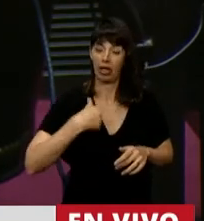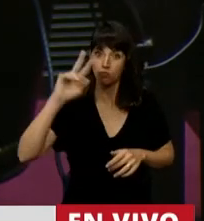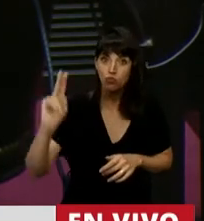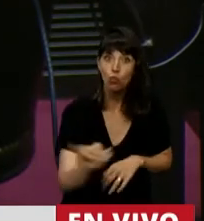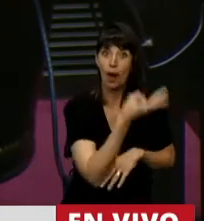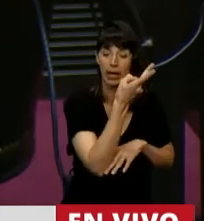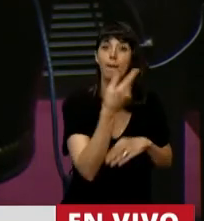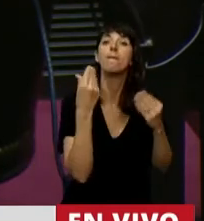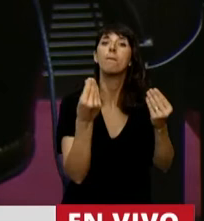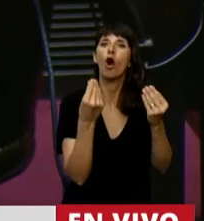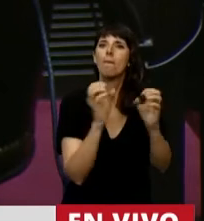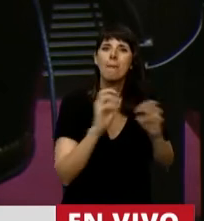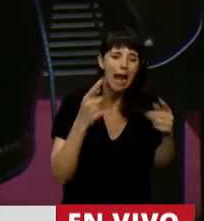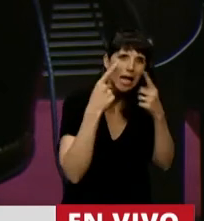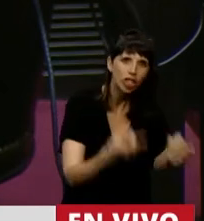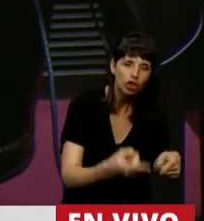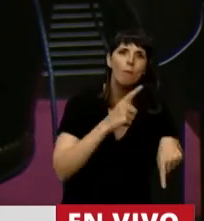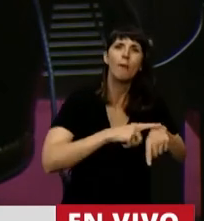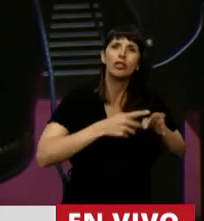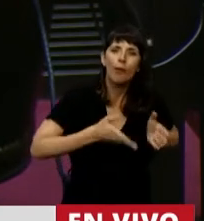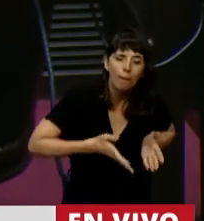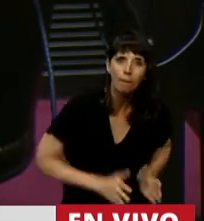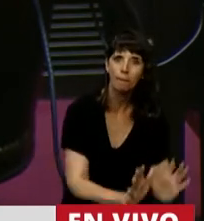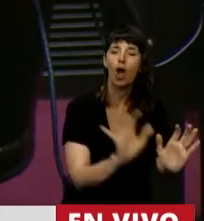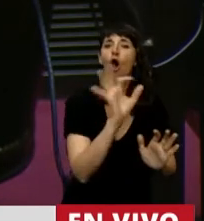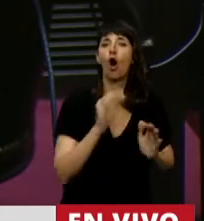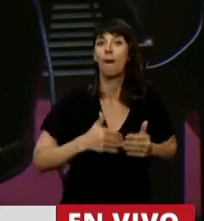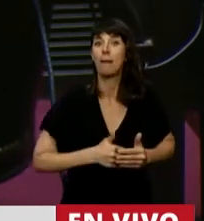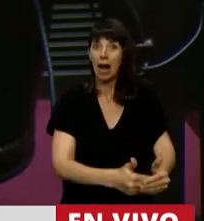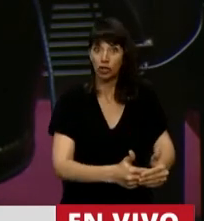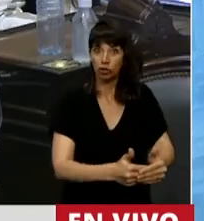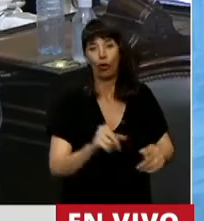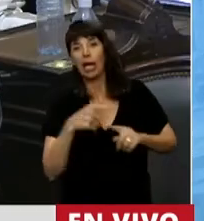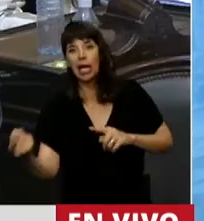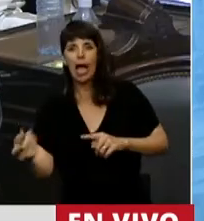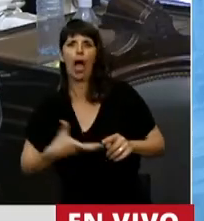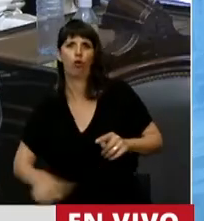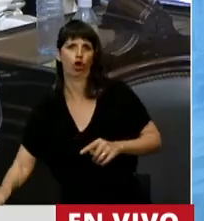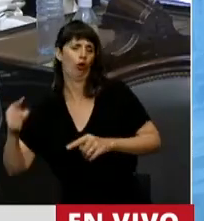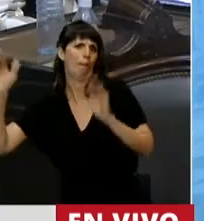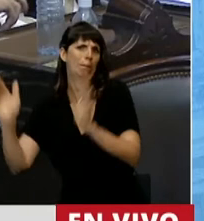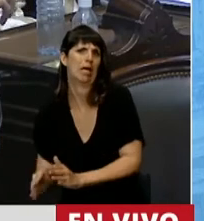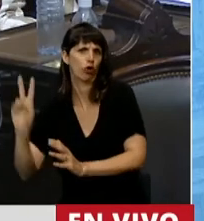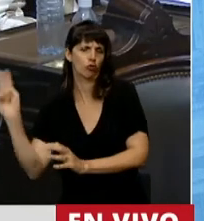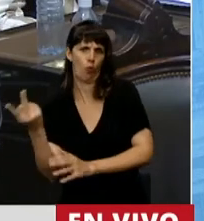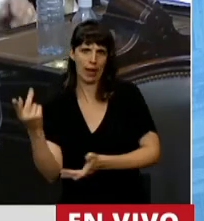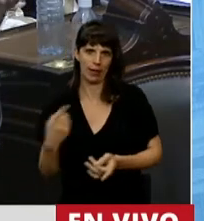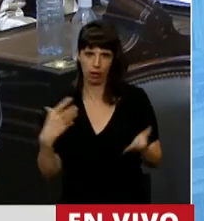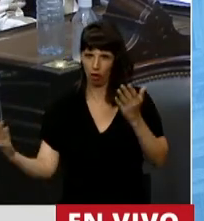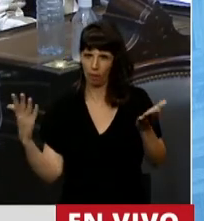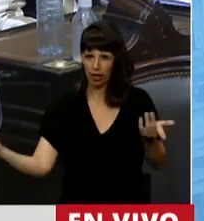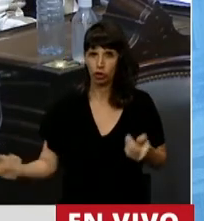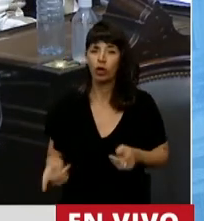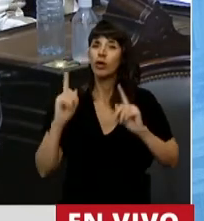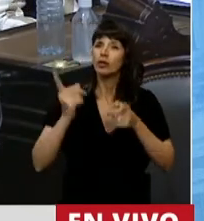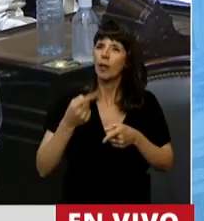el parto que por abortos provocados. Paralelamente, distintos estudios internacionales certifican que la